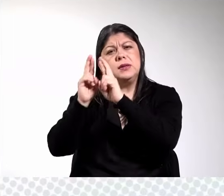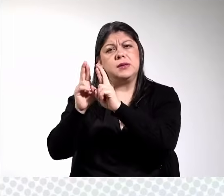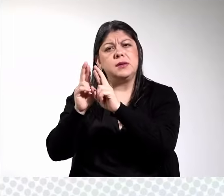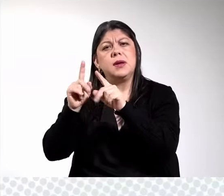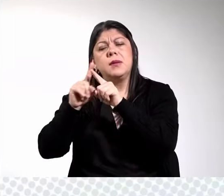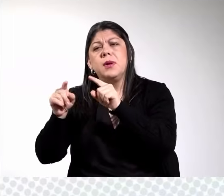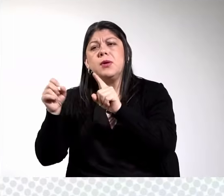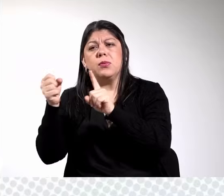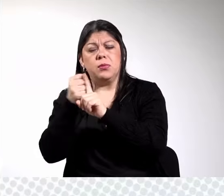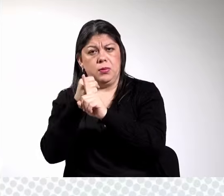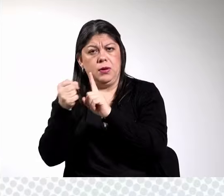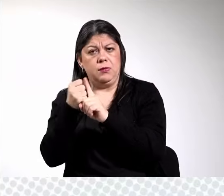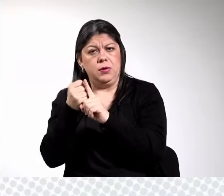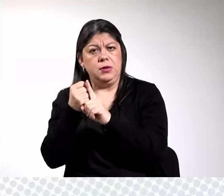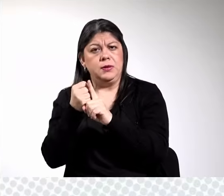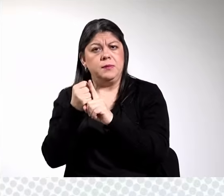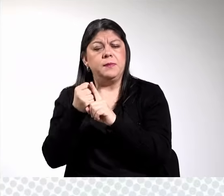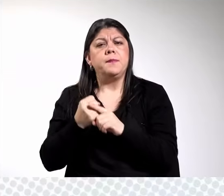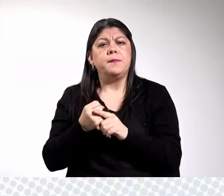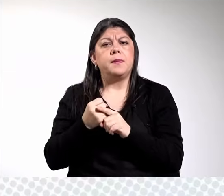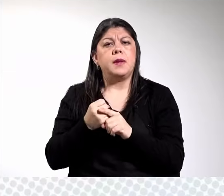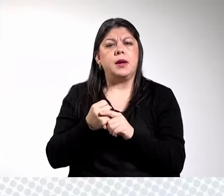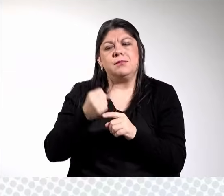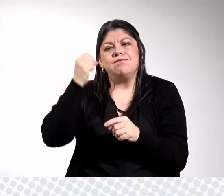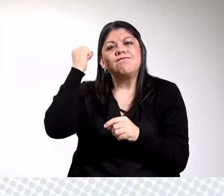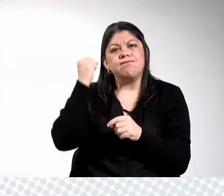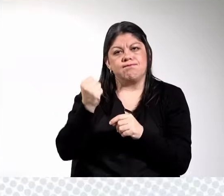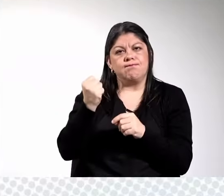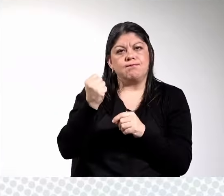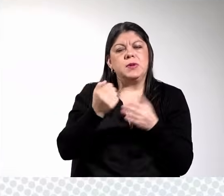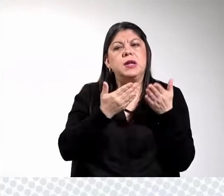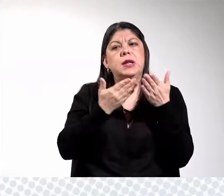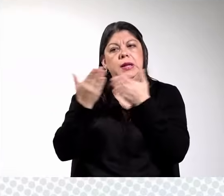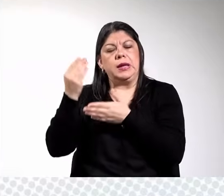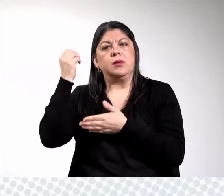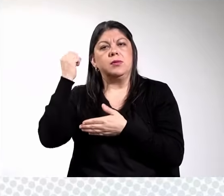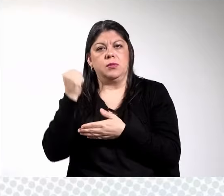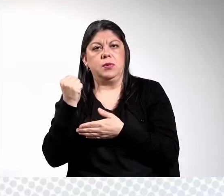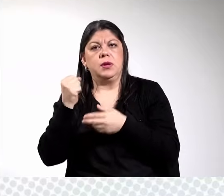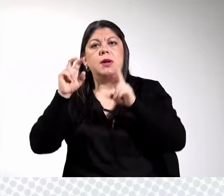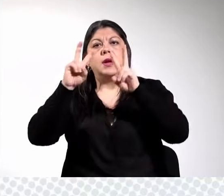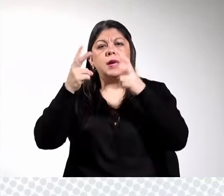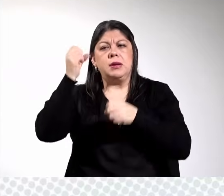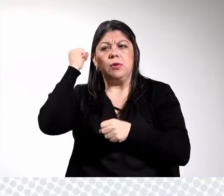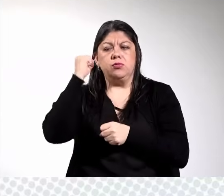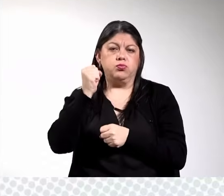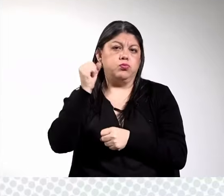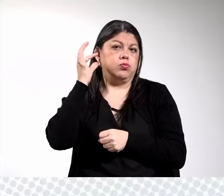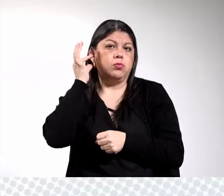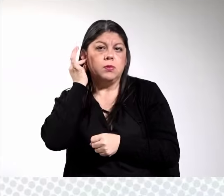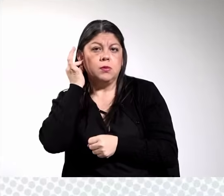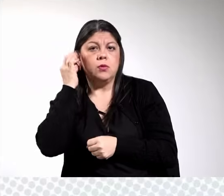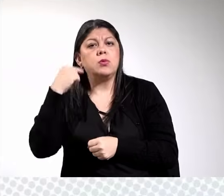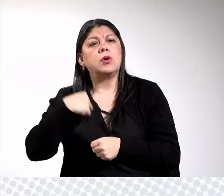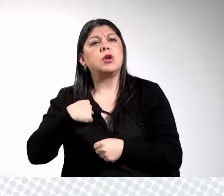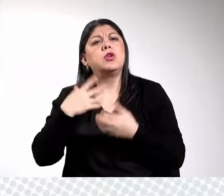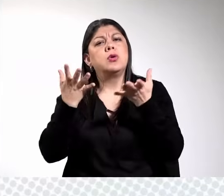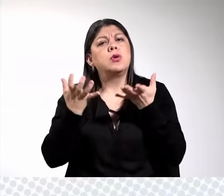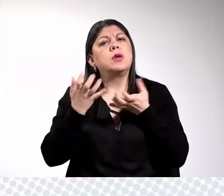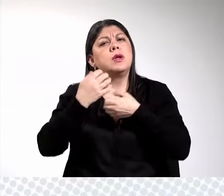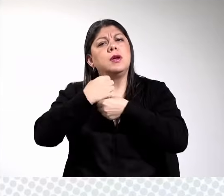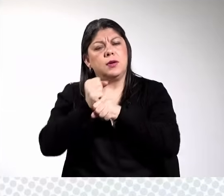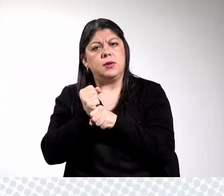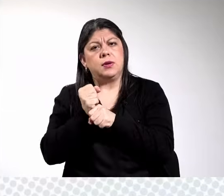la violencia termina en muerte. Entonces, en el tema de femicidio, parte de lo que yo quiero hacer